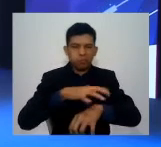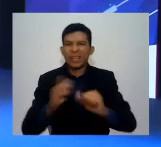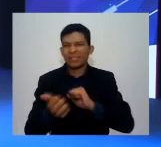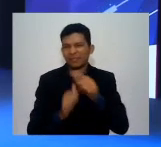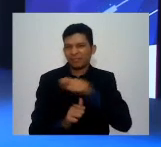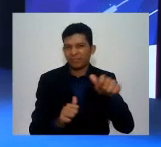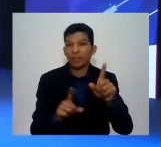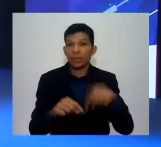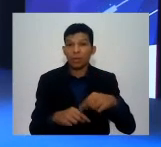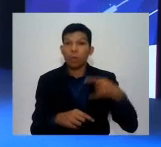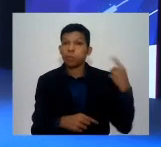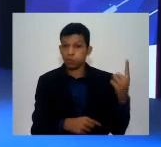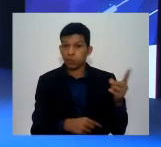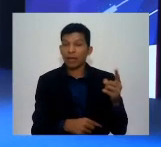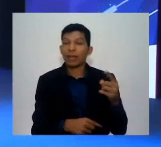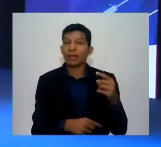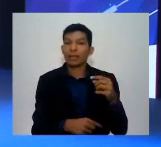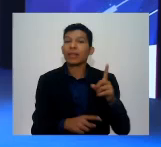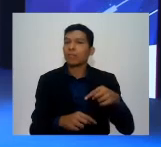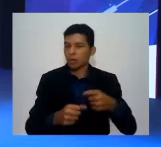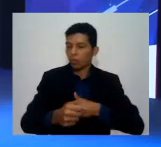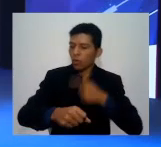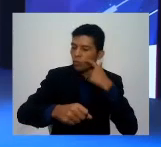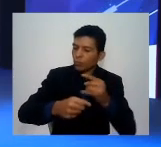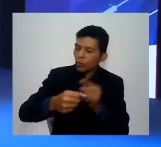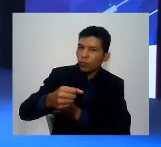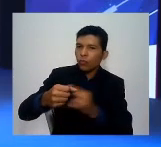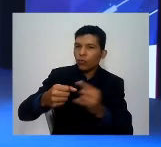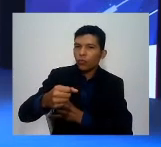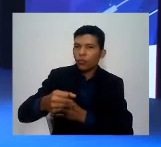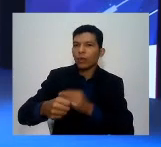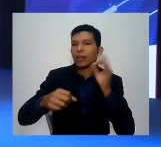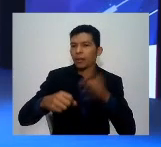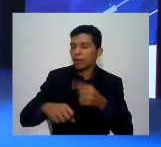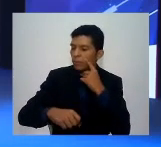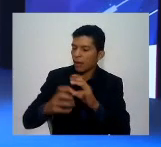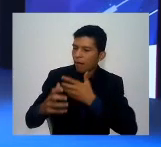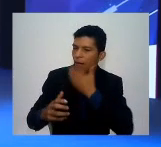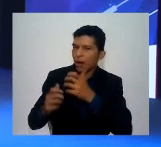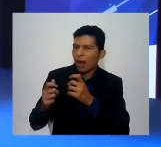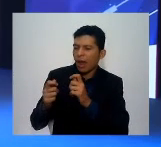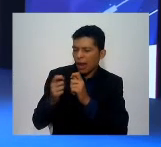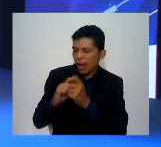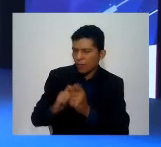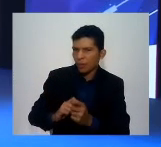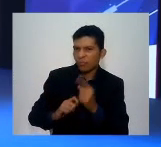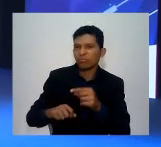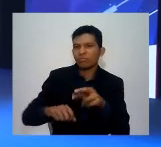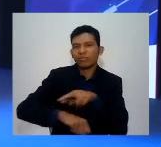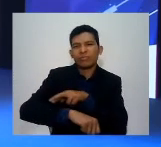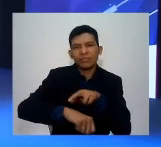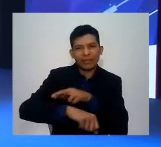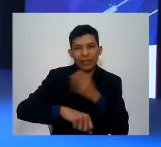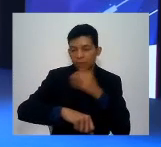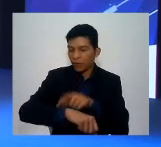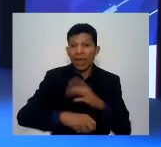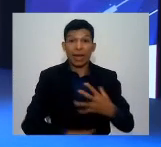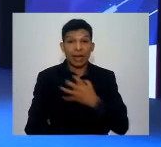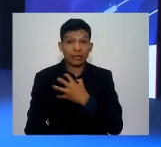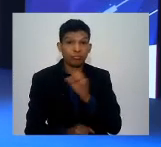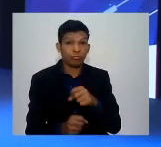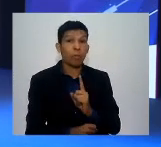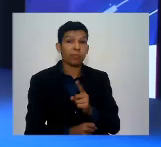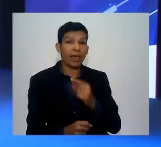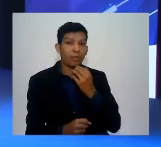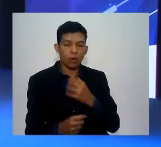cabeza. Una vaina muy sacada de Star Wars o de alguna película de ciencia ficción. La verdad del asunto es que no. Eso tiene un rayito